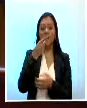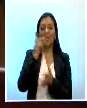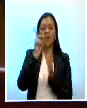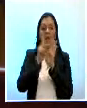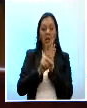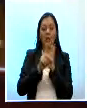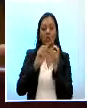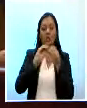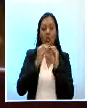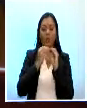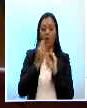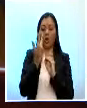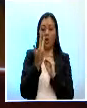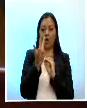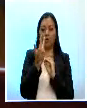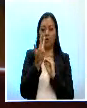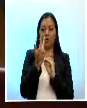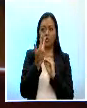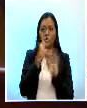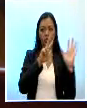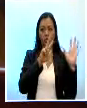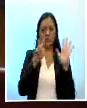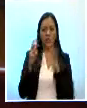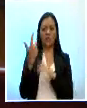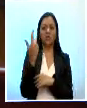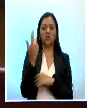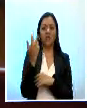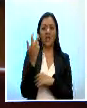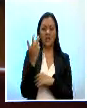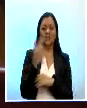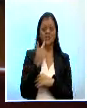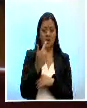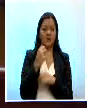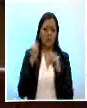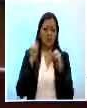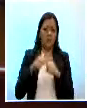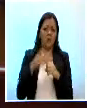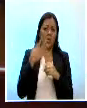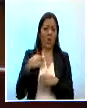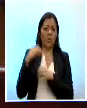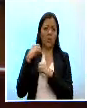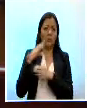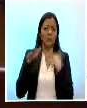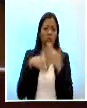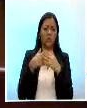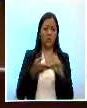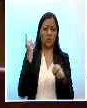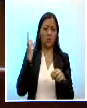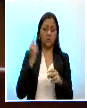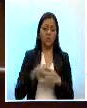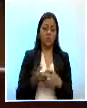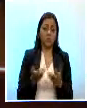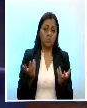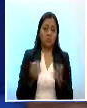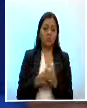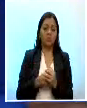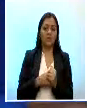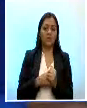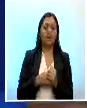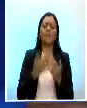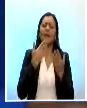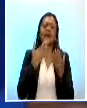813, y con el decreto 813 fácilmente pueden obligar la renuncia. Asambleísta, pero si estarían